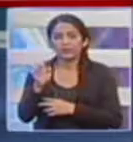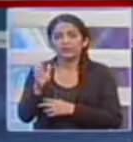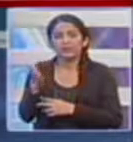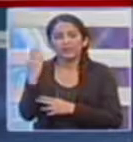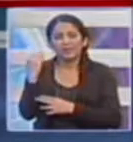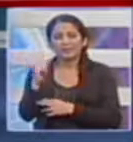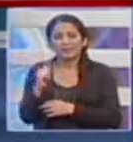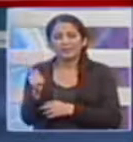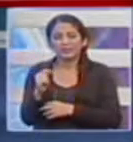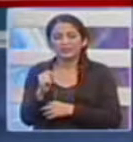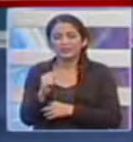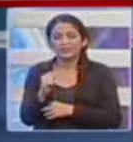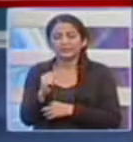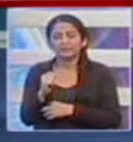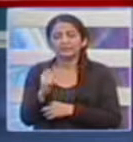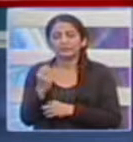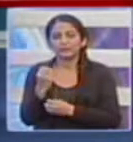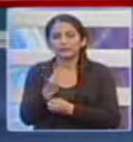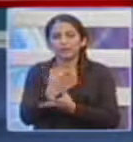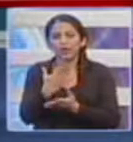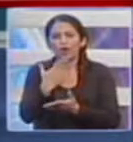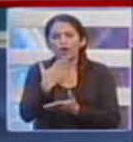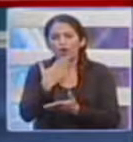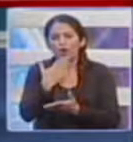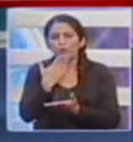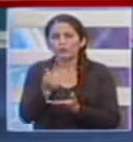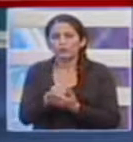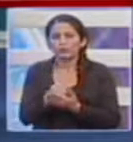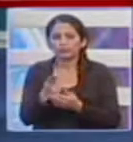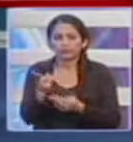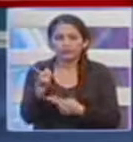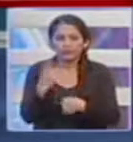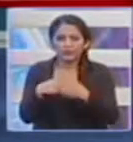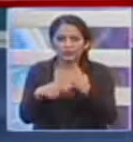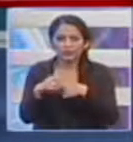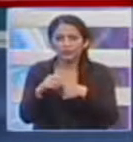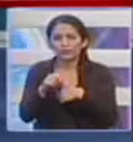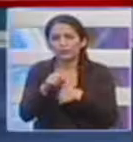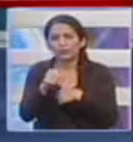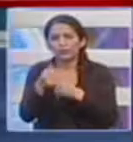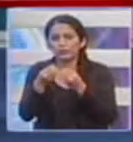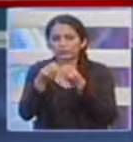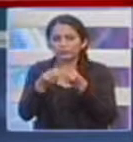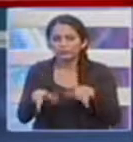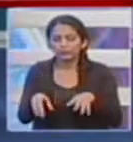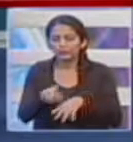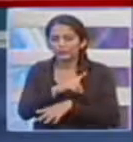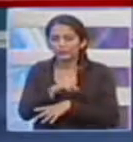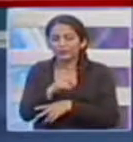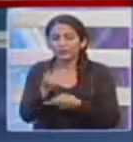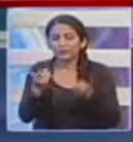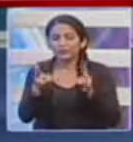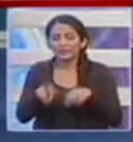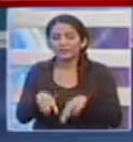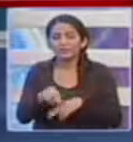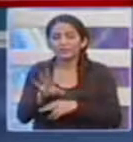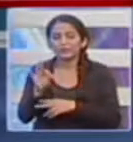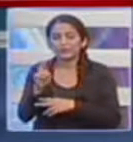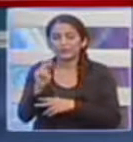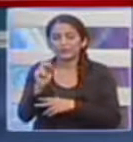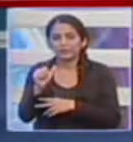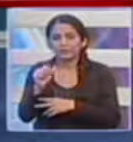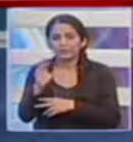la economía de la región para que no caigan las exportaciones, mientras que el titular de la institución, Francisco Alarcón, se refirió